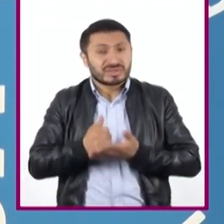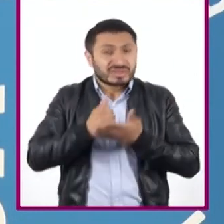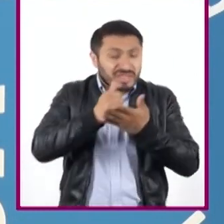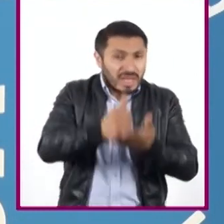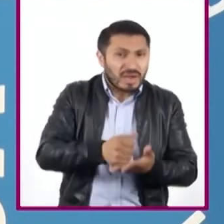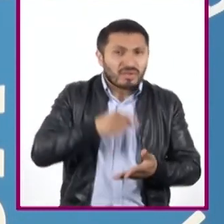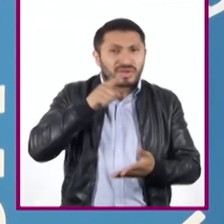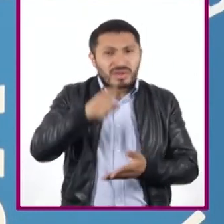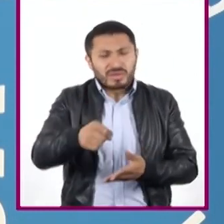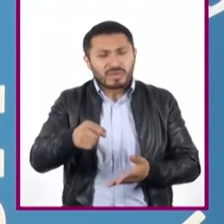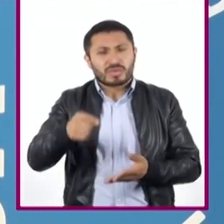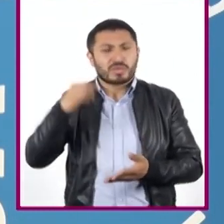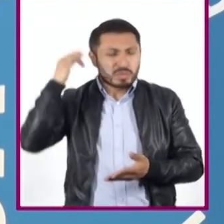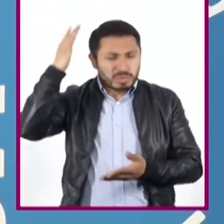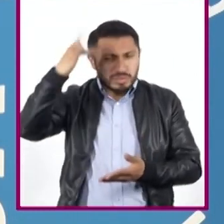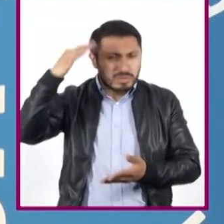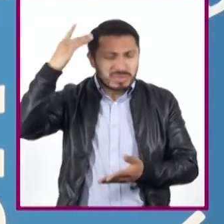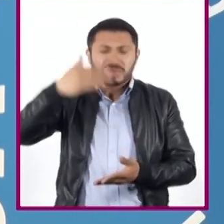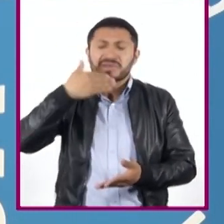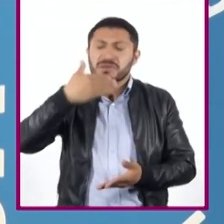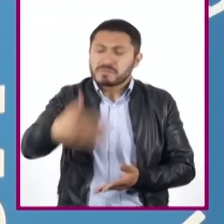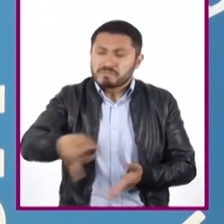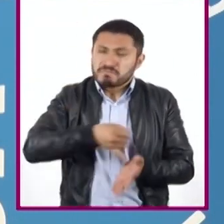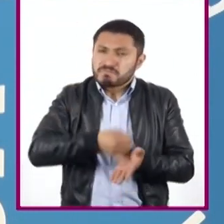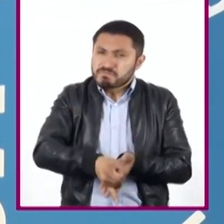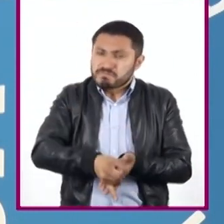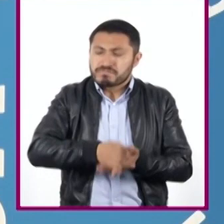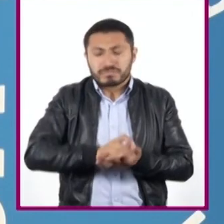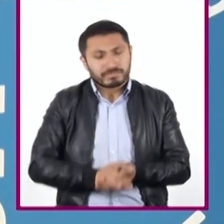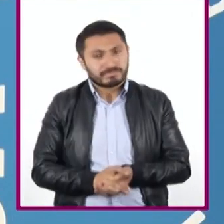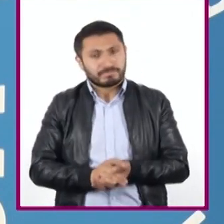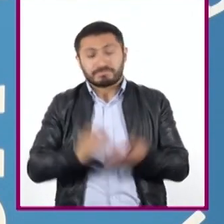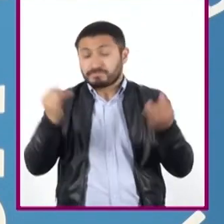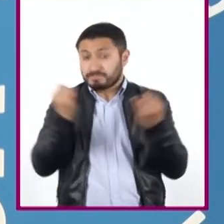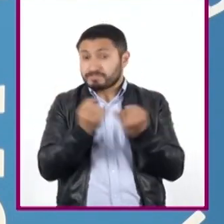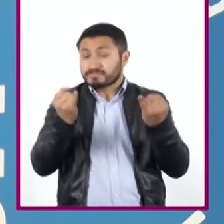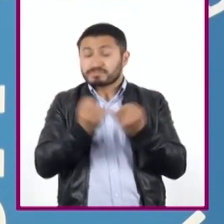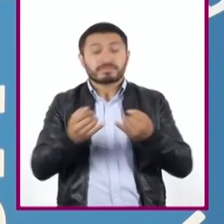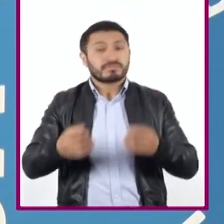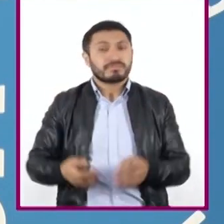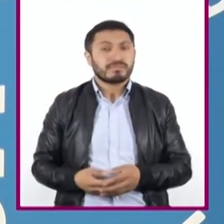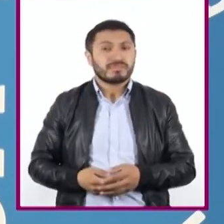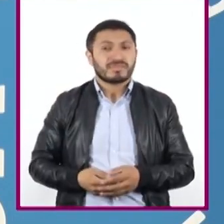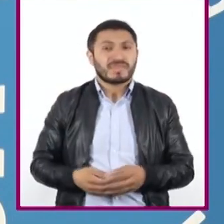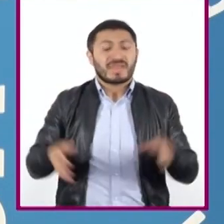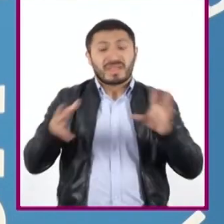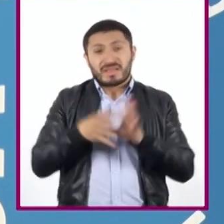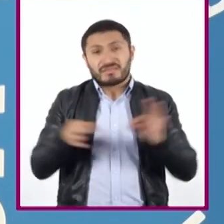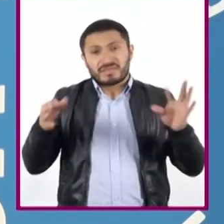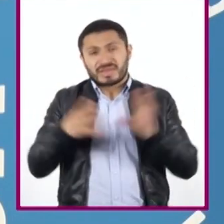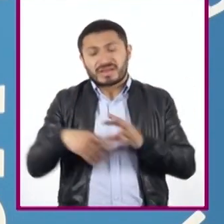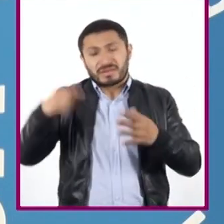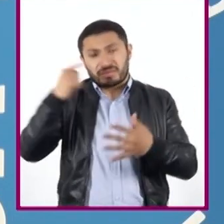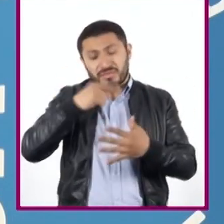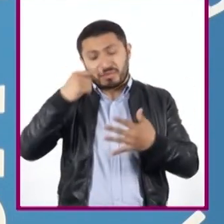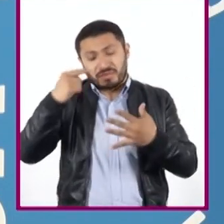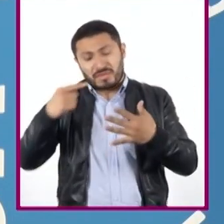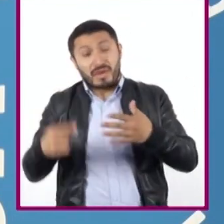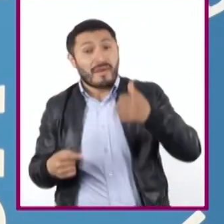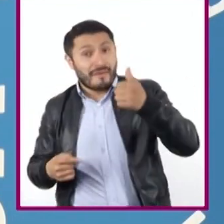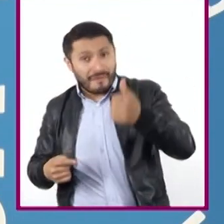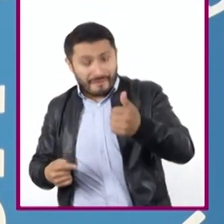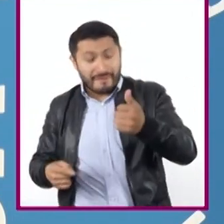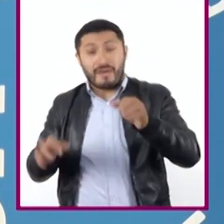a determinar nuestras decisiones. También se hizo referencia a una serie de pasos y estrategias